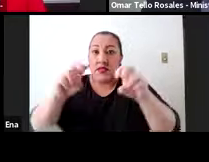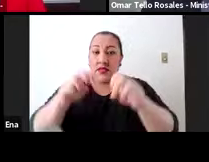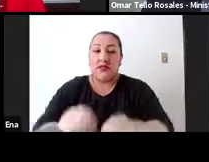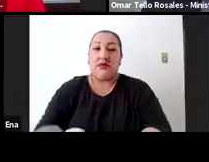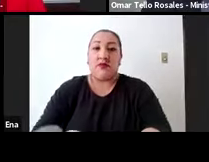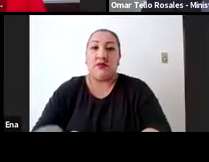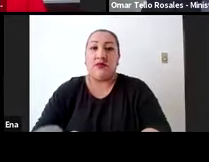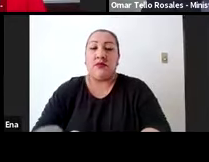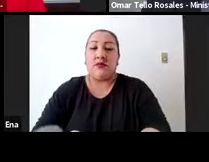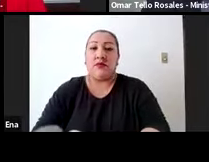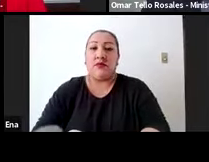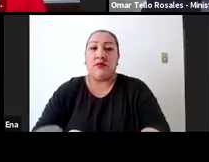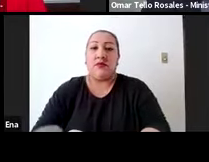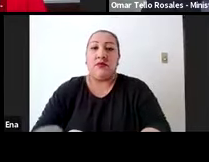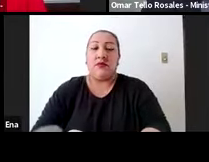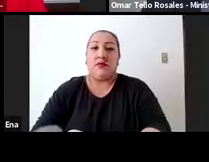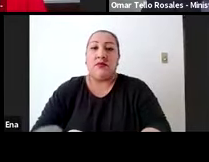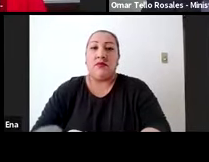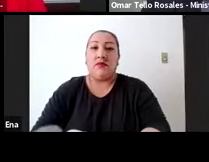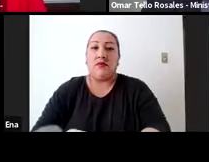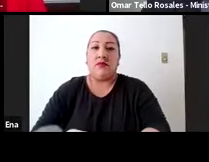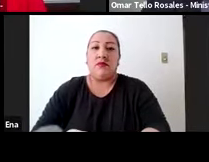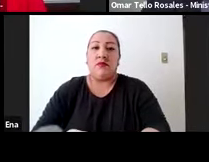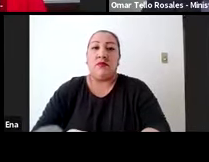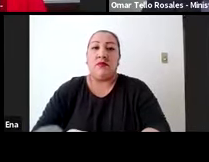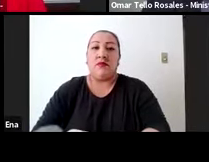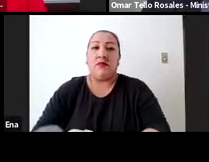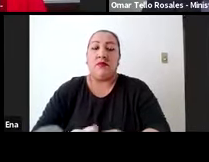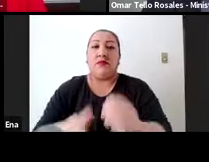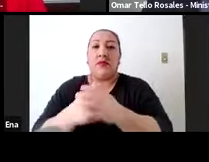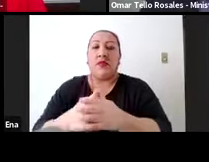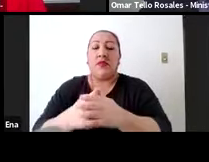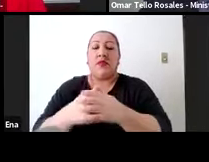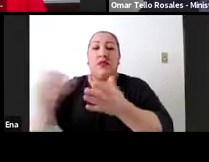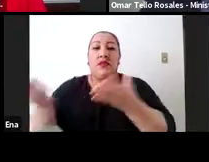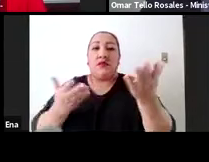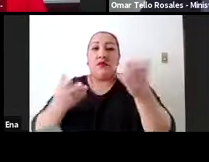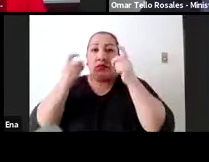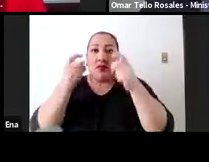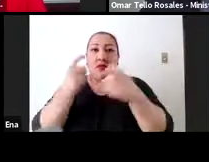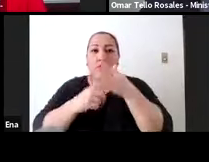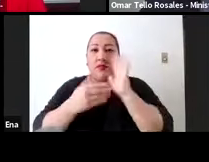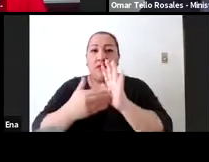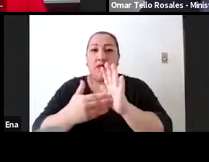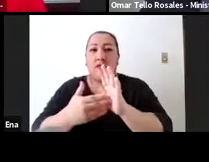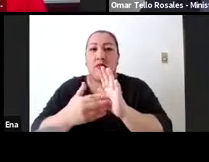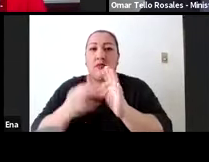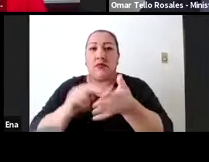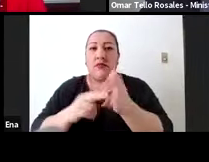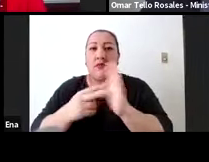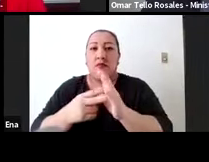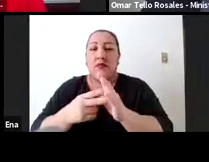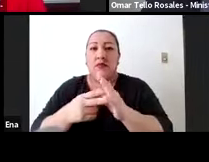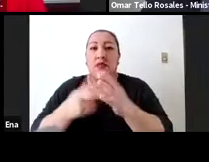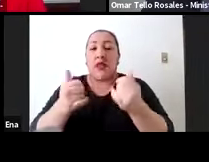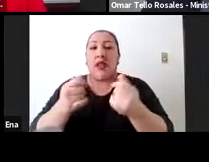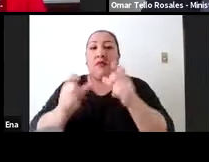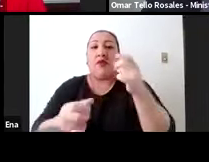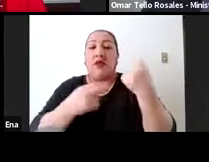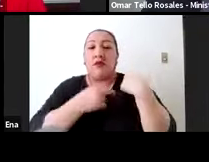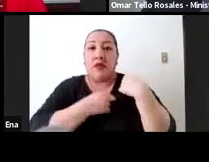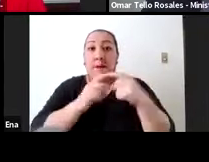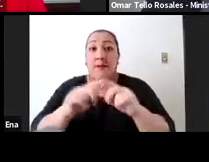Dependiendo de la cantidad, nosotros vamos a hacer nuestro servicio de control posterior para poder identificar a los responsables. Pero como le digo, el resultado, si